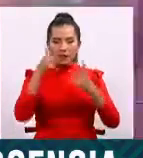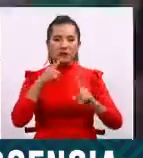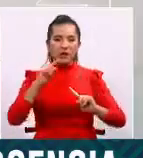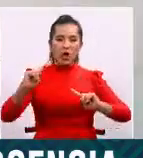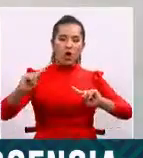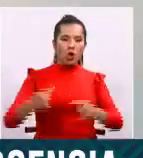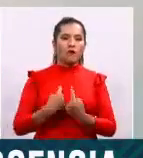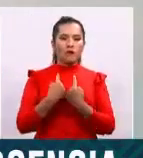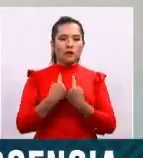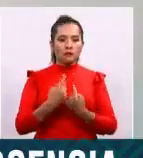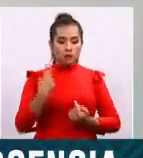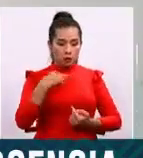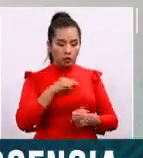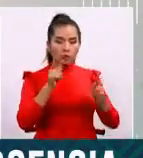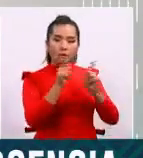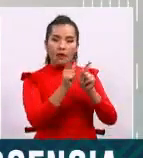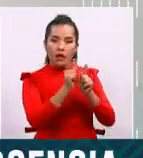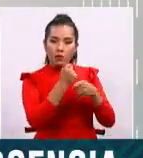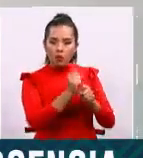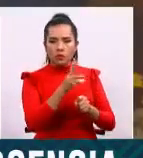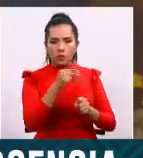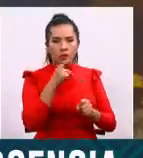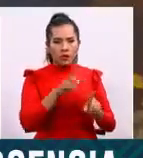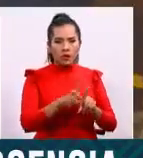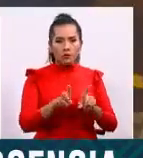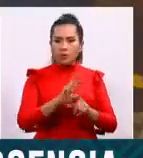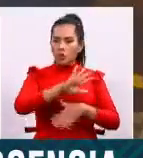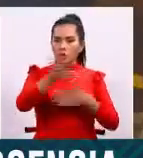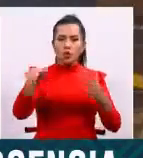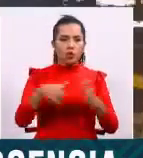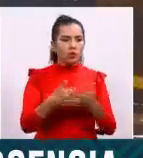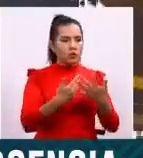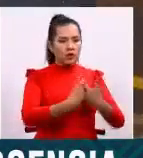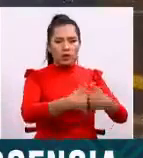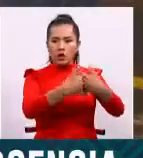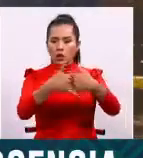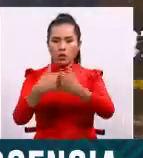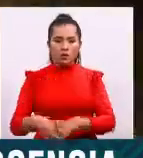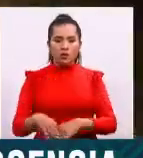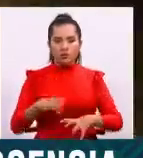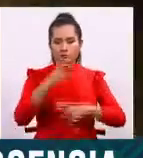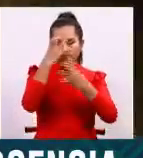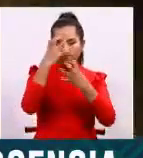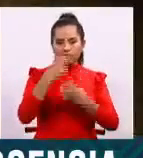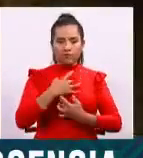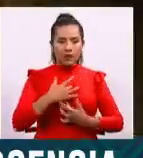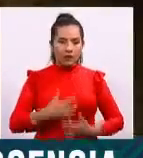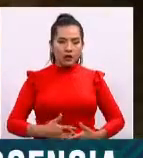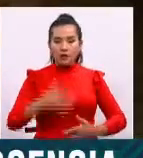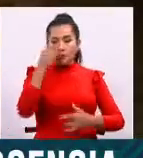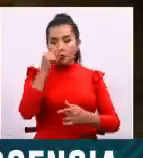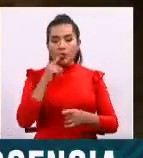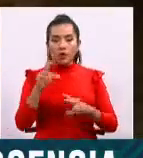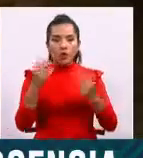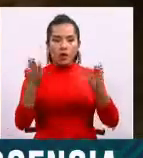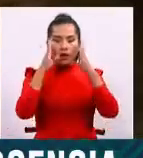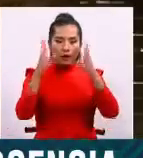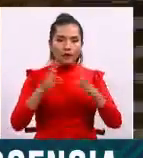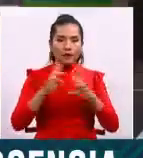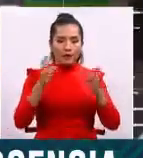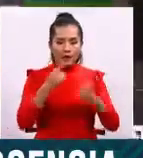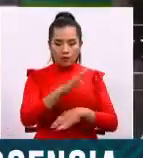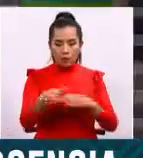solamente nosotros como pequeños productores, sino que también toda la industria en general, porque prácticamente no se está tomando en cuenta el